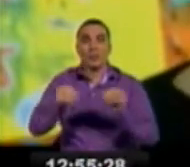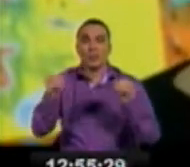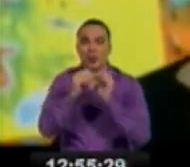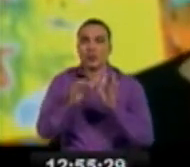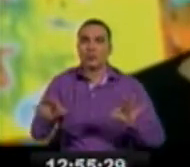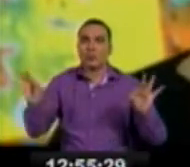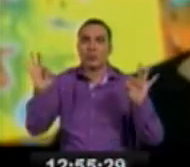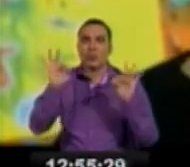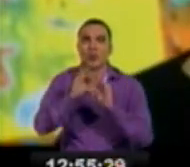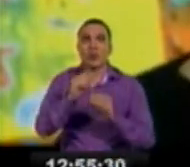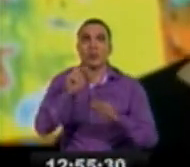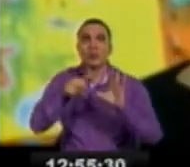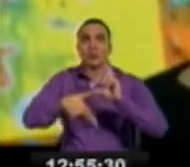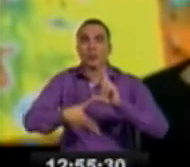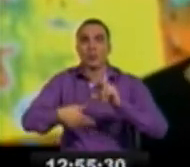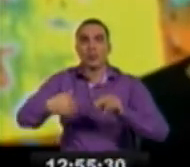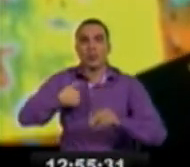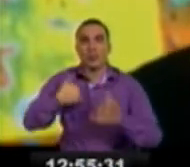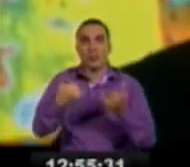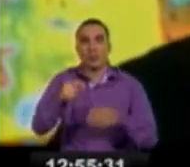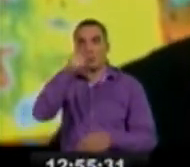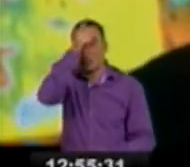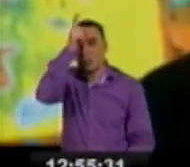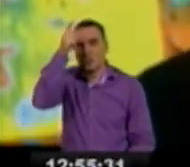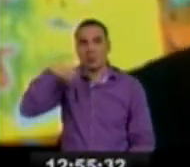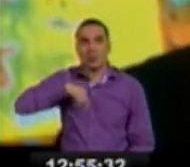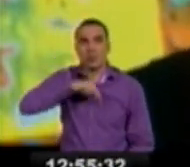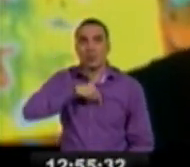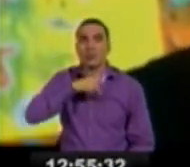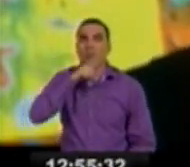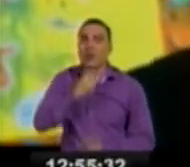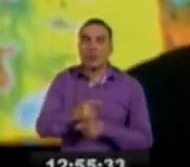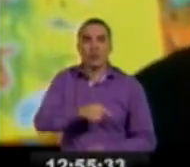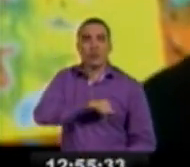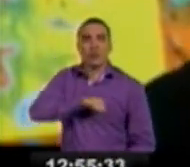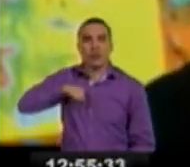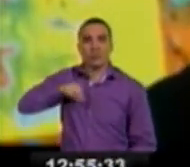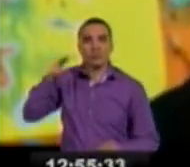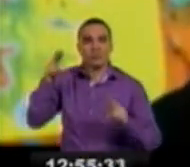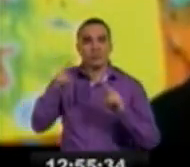importante de Latinoamérica que tenemos en Madrid y estamos muy orgullosos y por eso nos encanta.